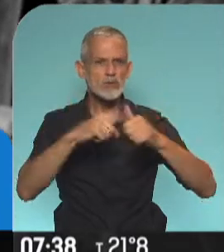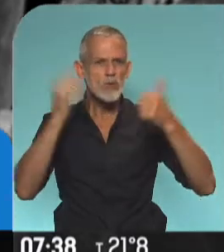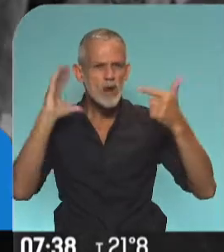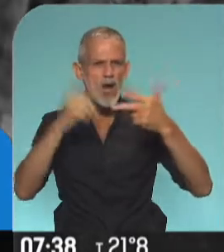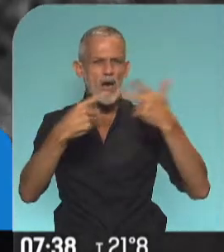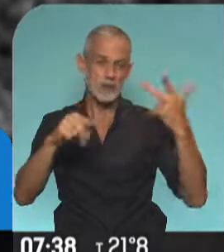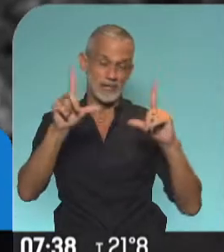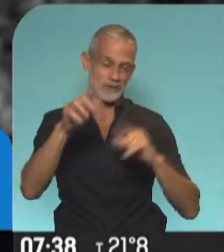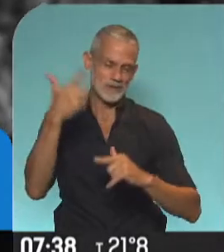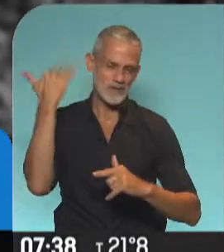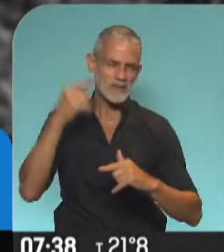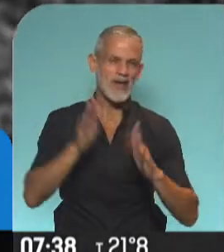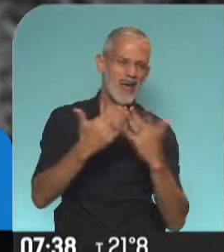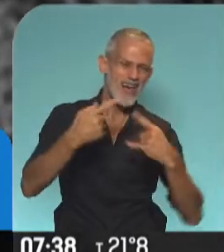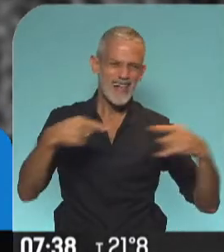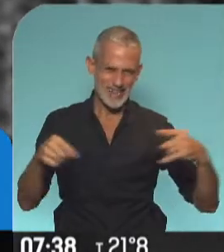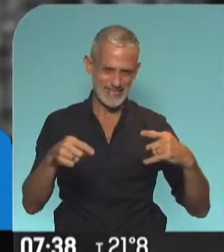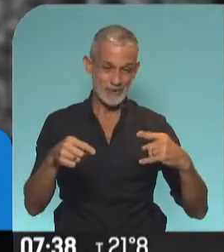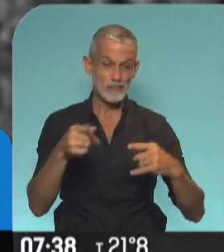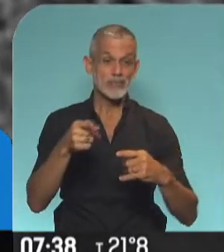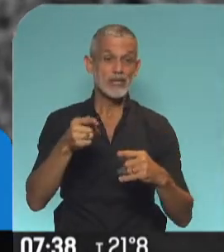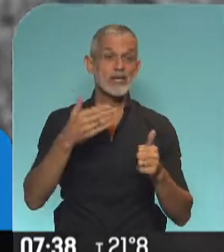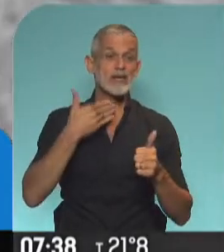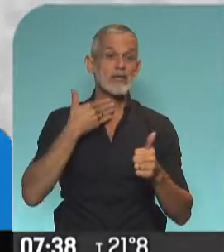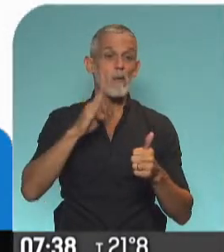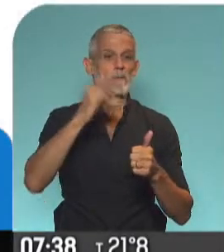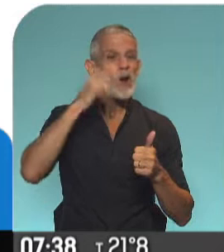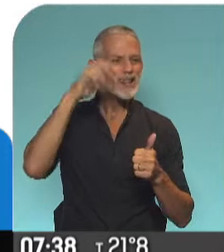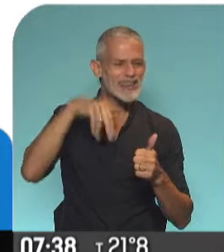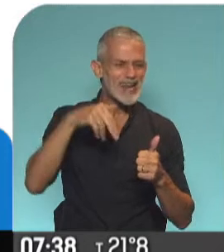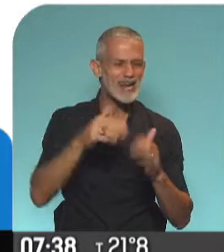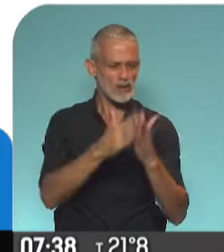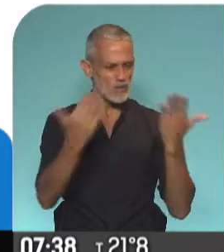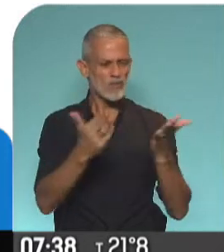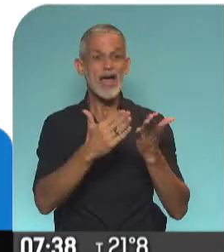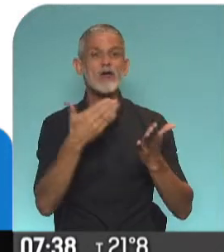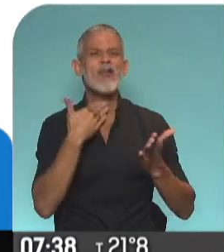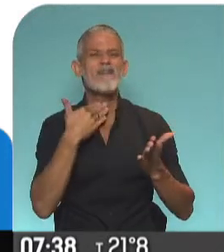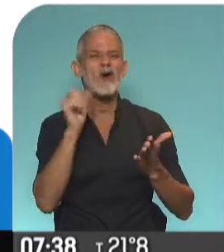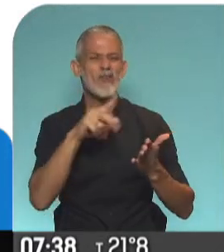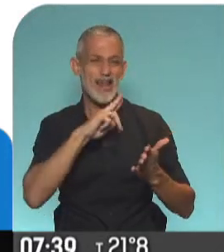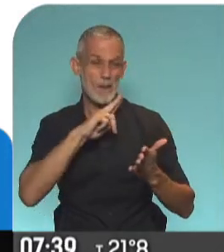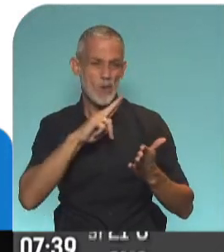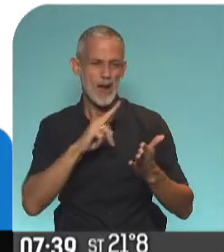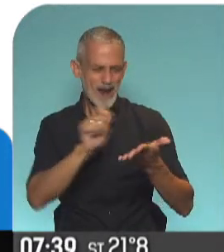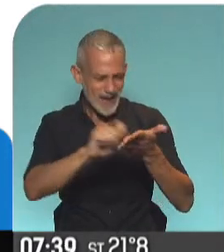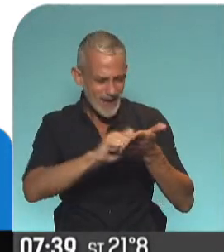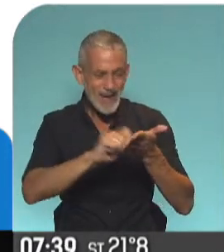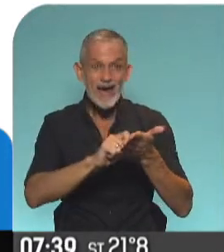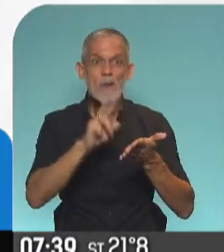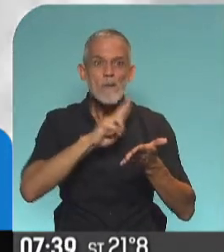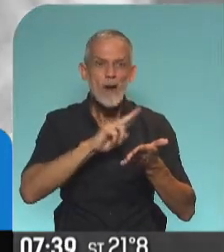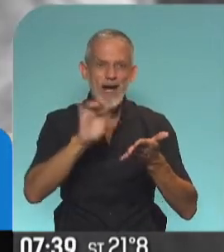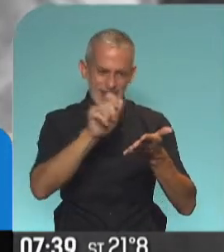época. Virginia Volten dirigió La Voz de la Mujer, el primer periódico anarquista escrito por y